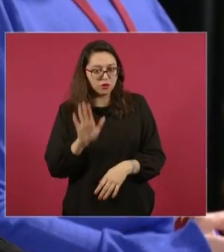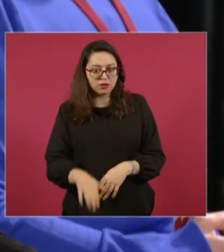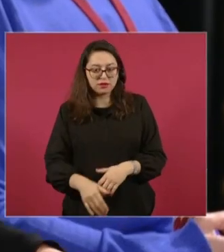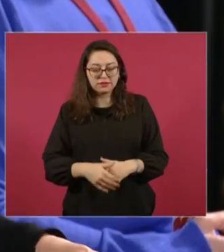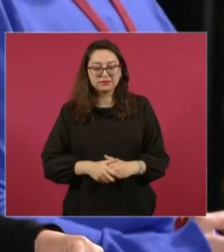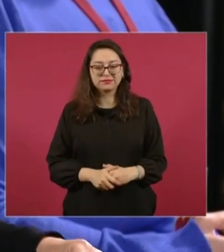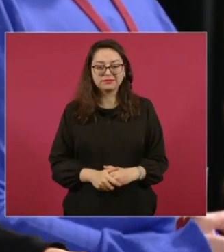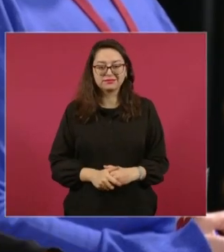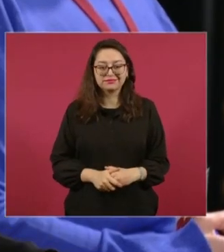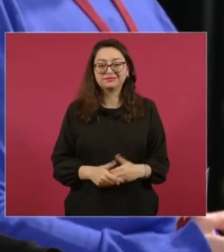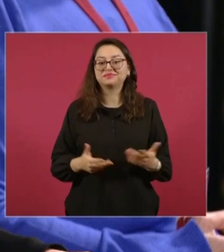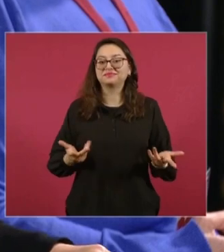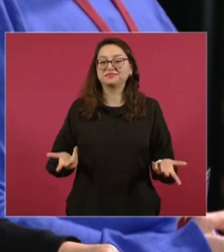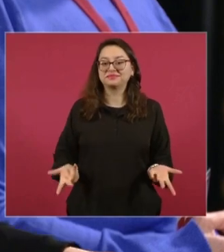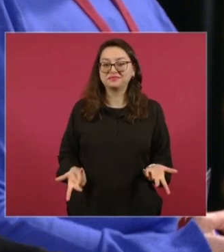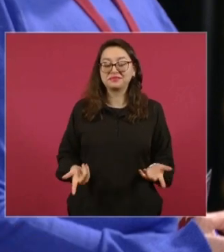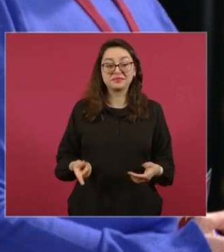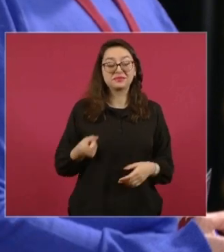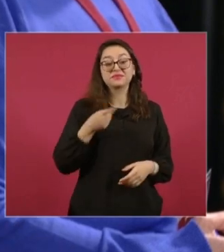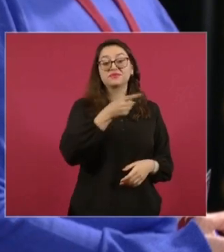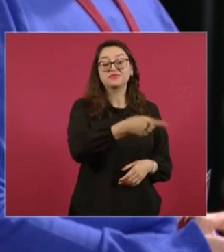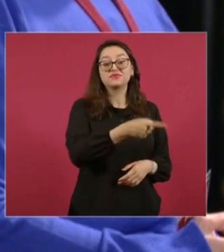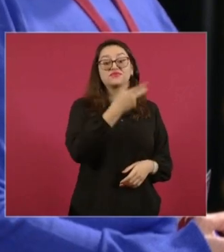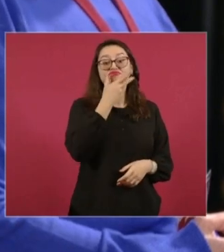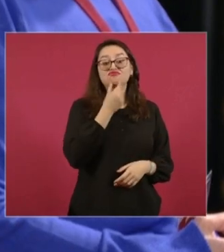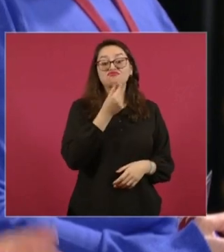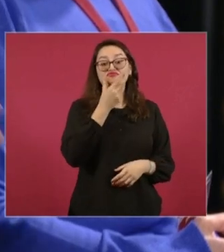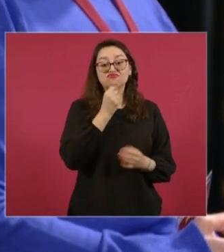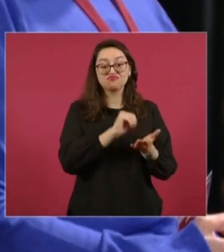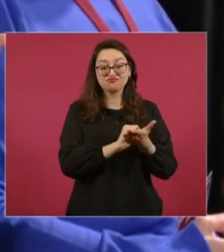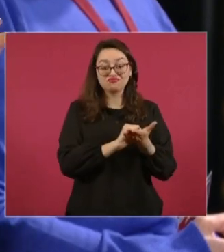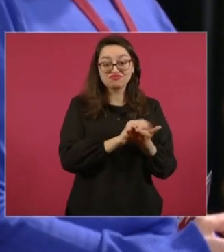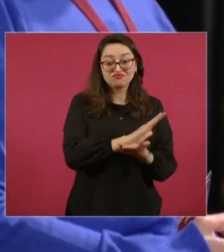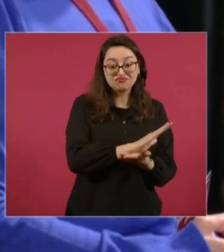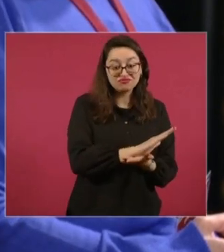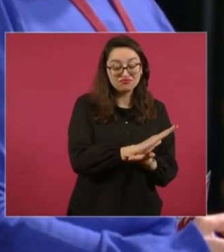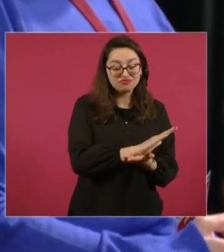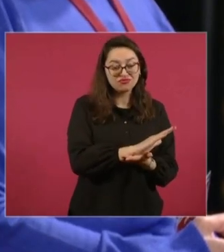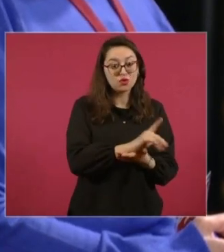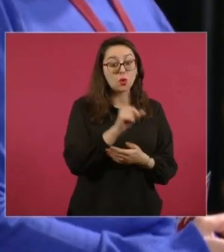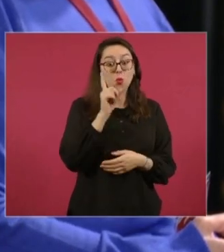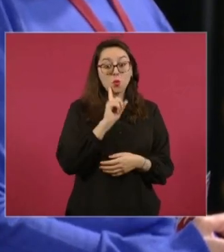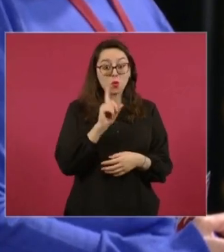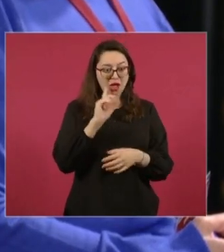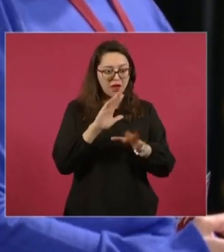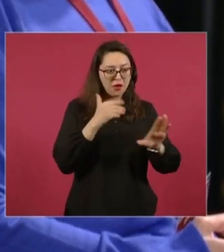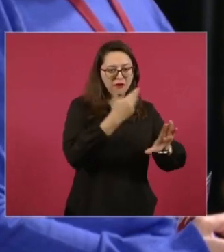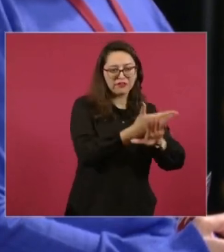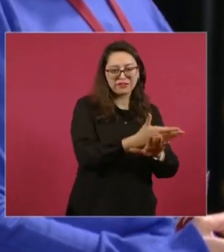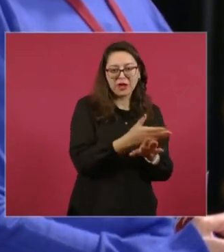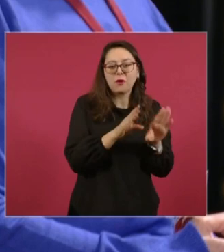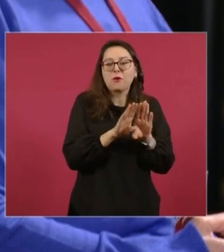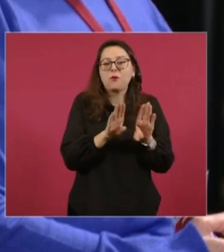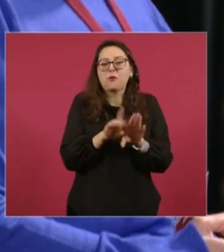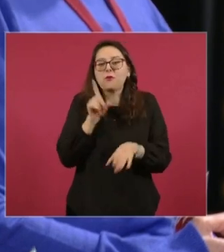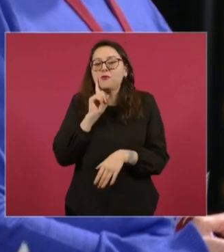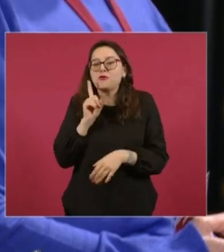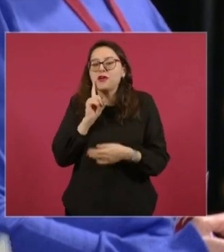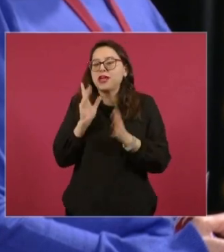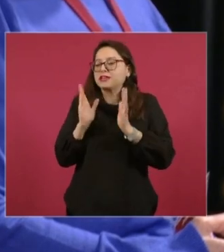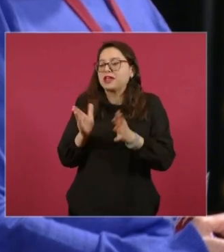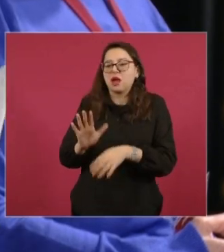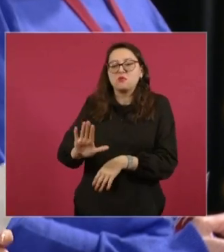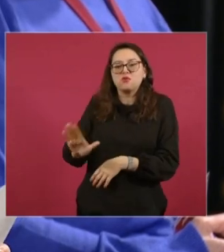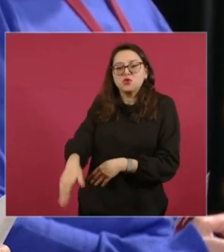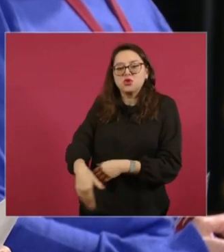se podía llevar a cabo el desalojo, que lo estaban llevando hasta las últimas consecuencias, que había gente que ya